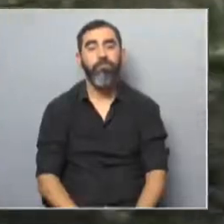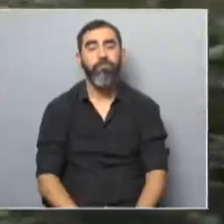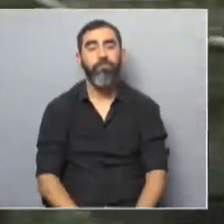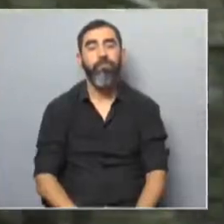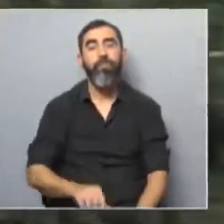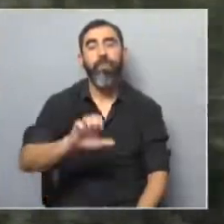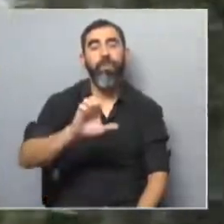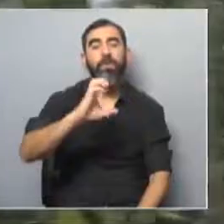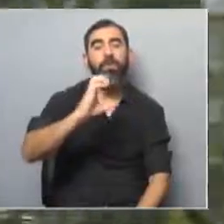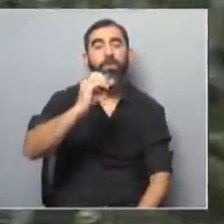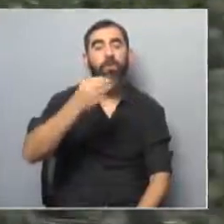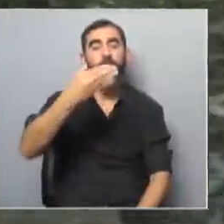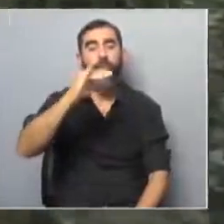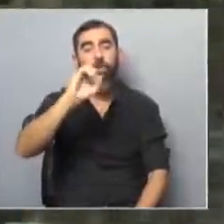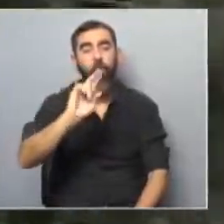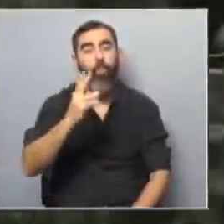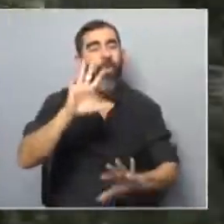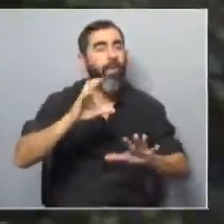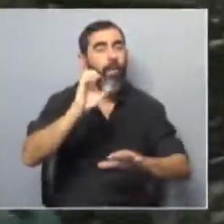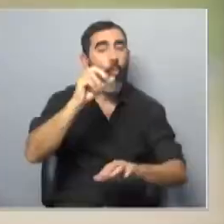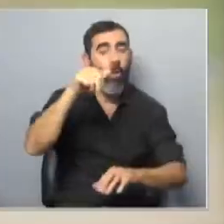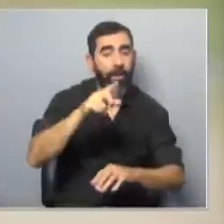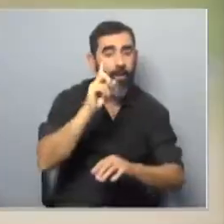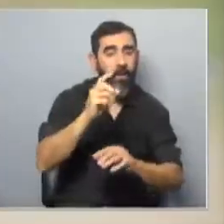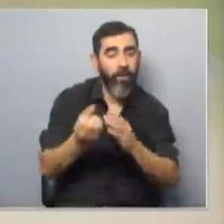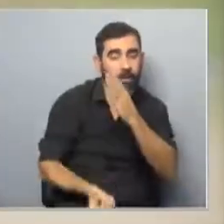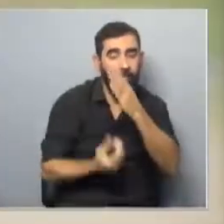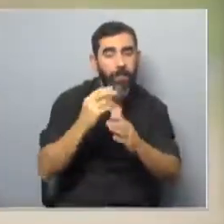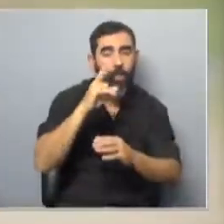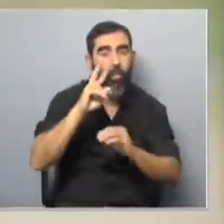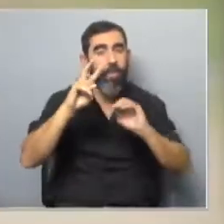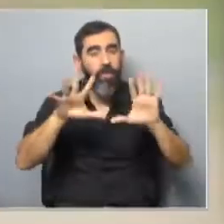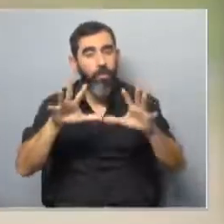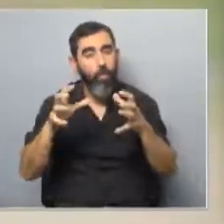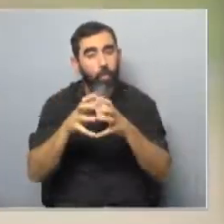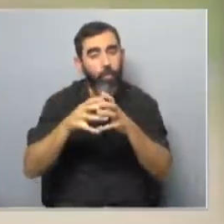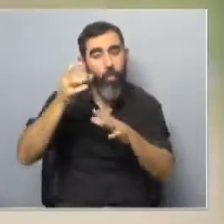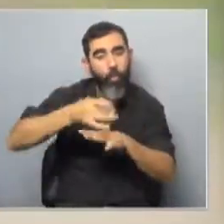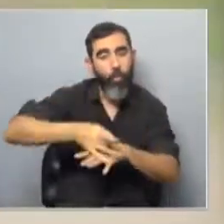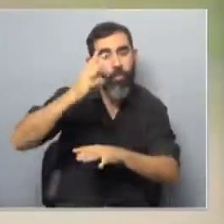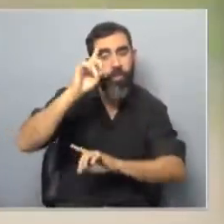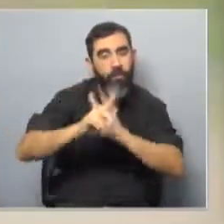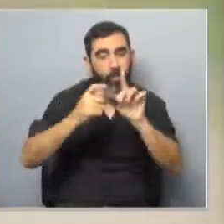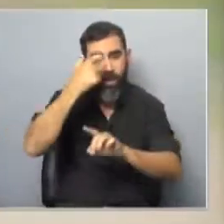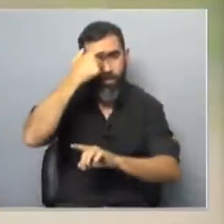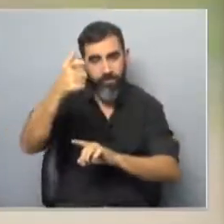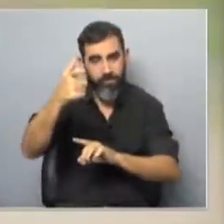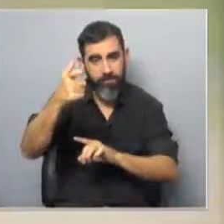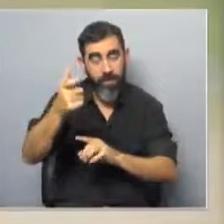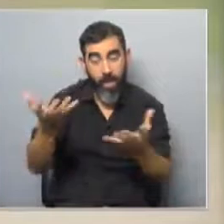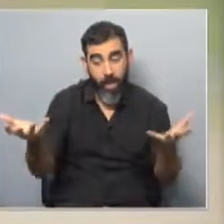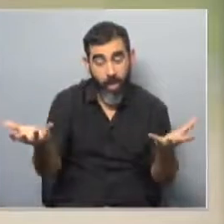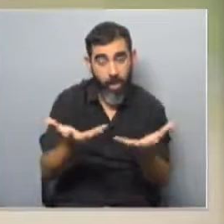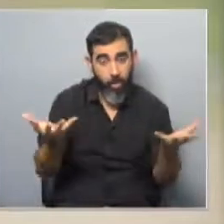Ecobio Uruguay es una ONG de conservación creada en 2010 por un grupo de profesionales de Facultad de Ciencias y hoy en